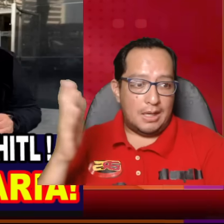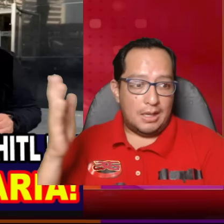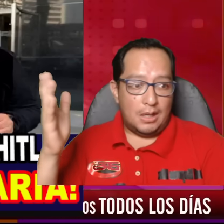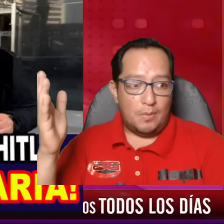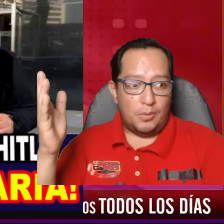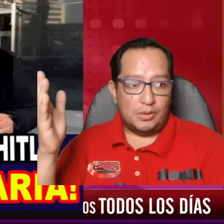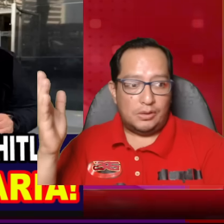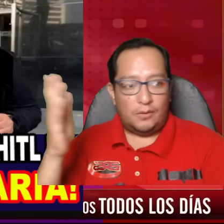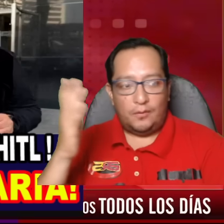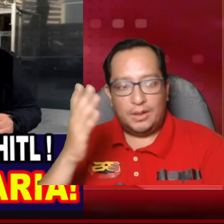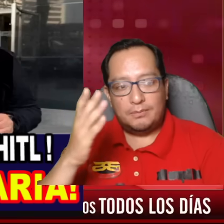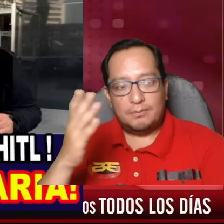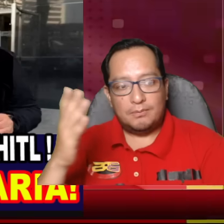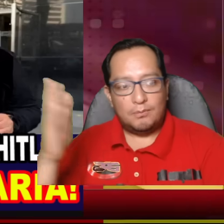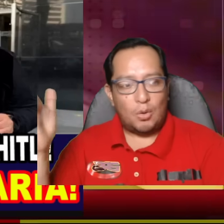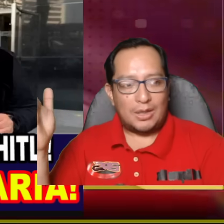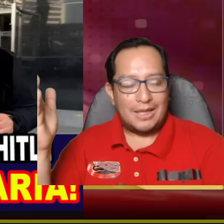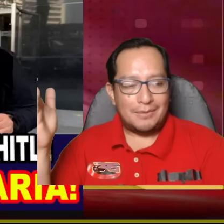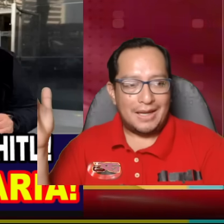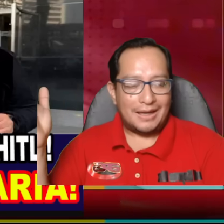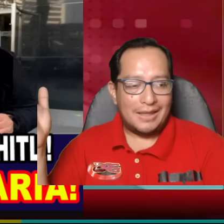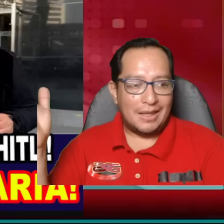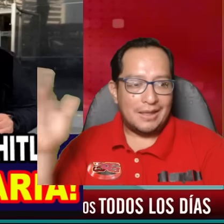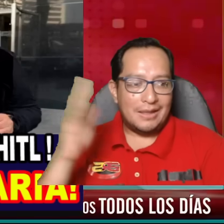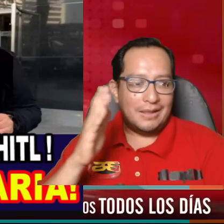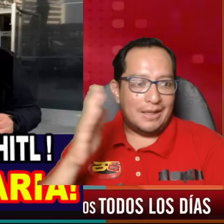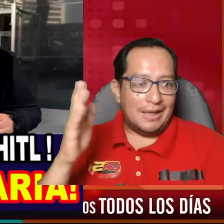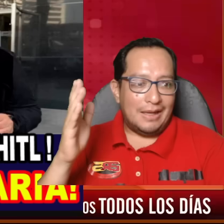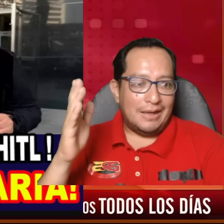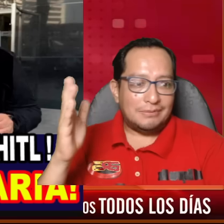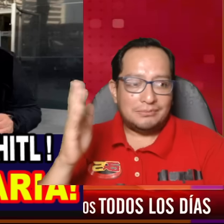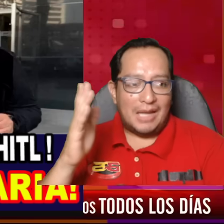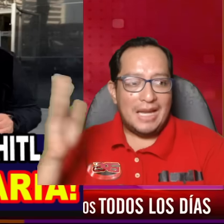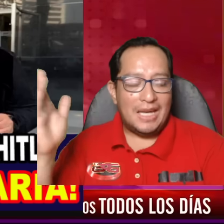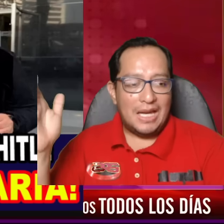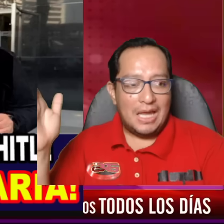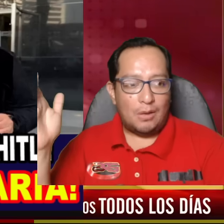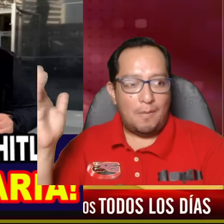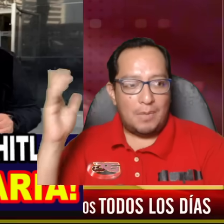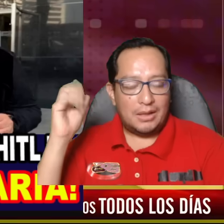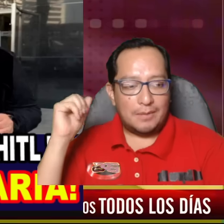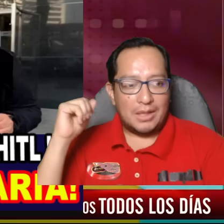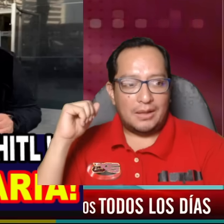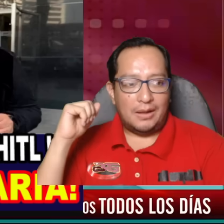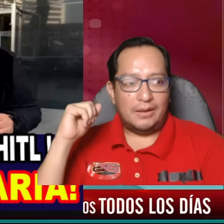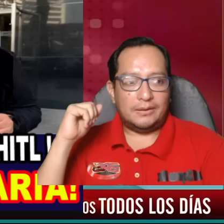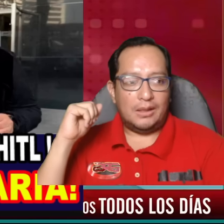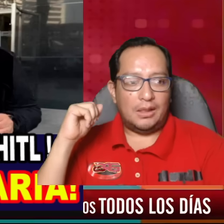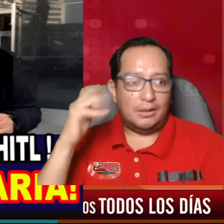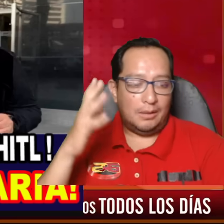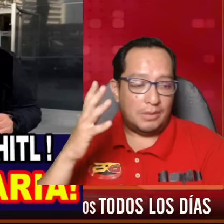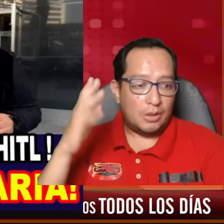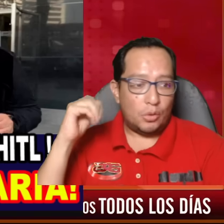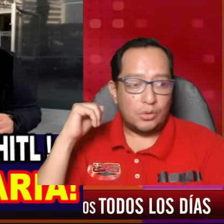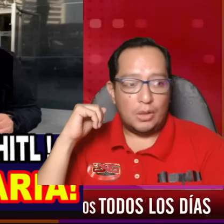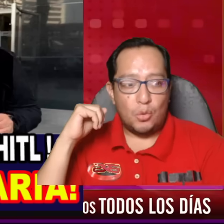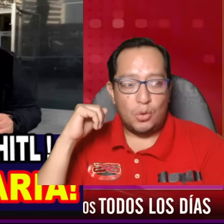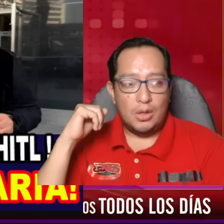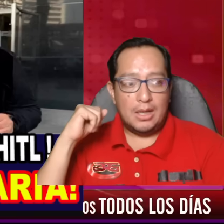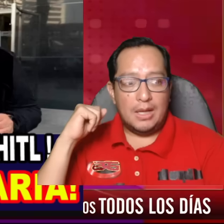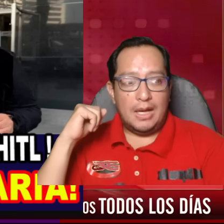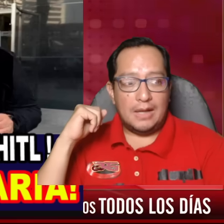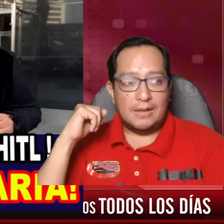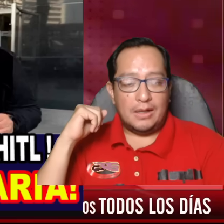de que la oposición fue borrada, barrida, aniquilada completamente el pasado 2 de